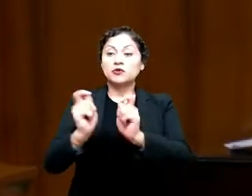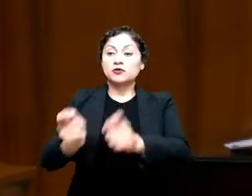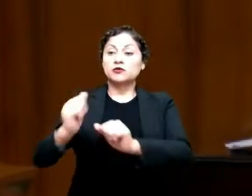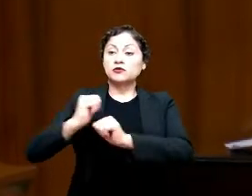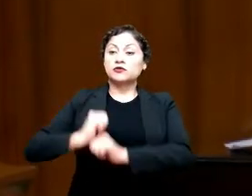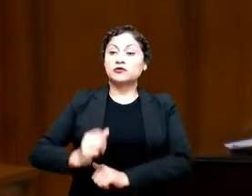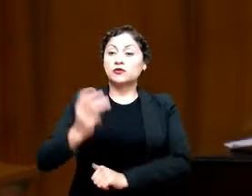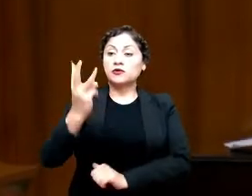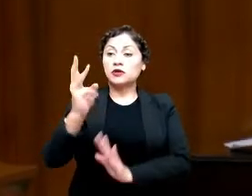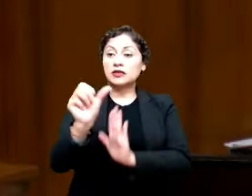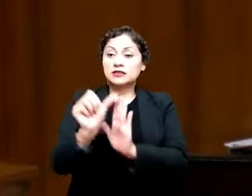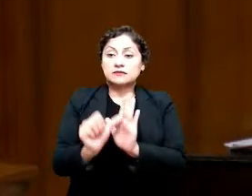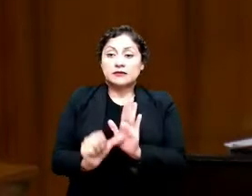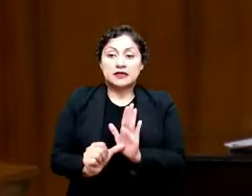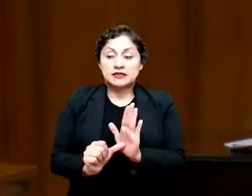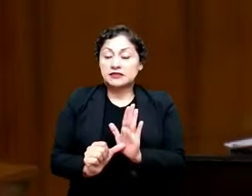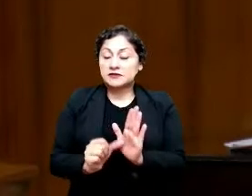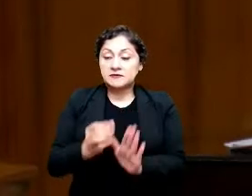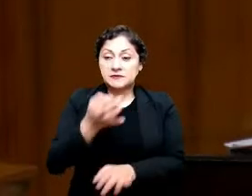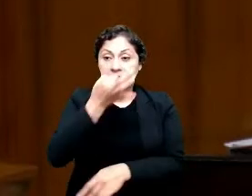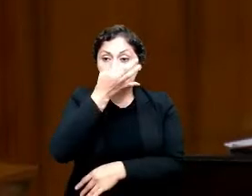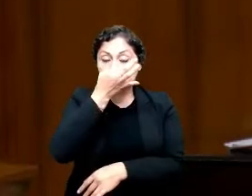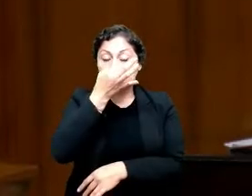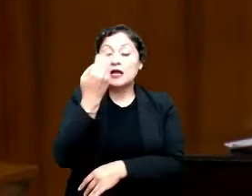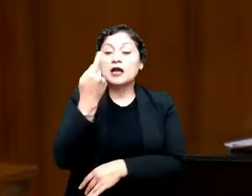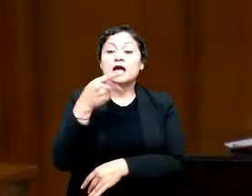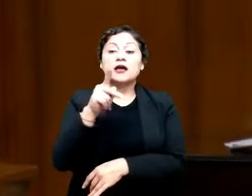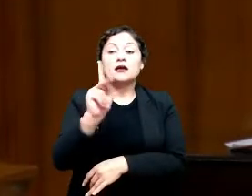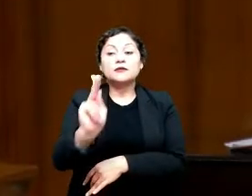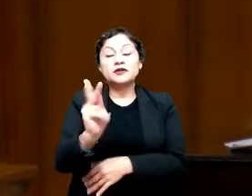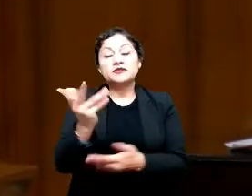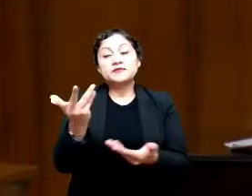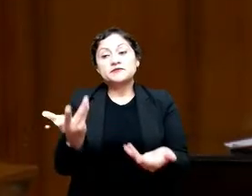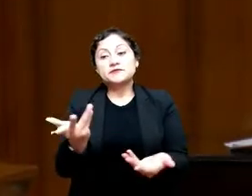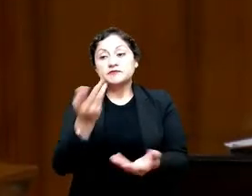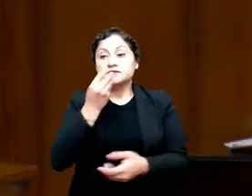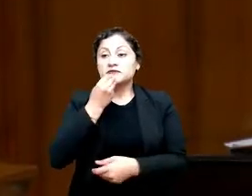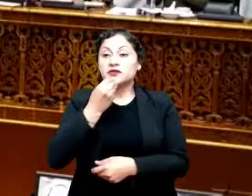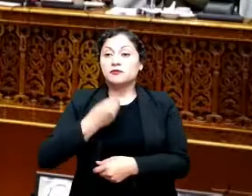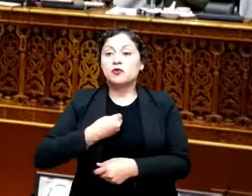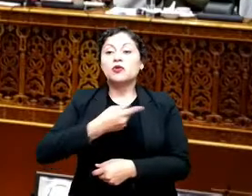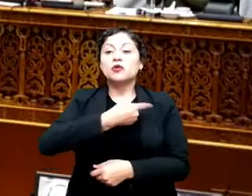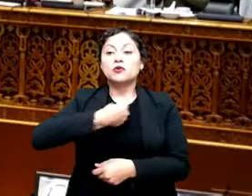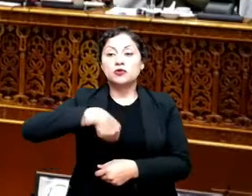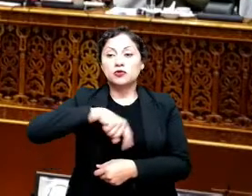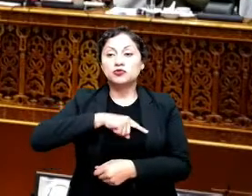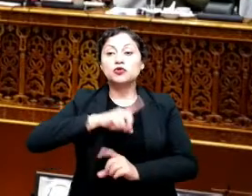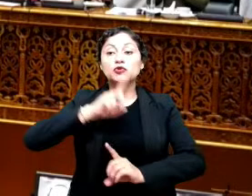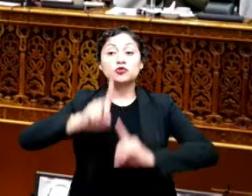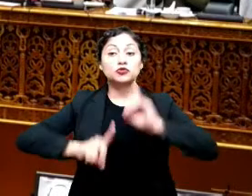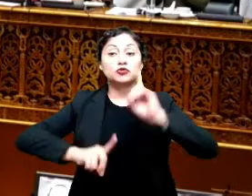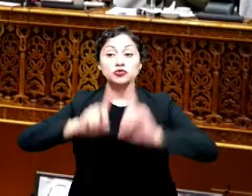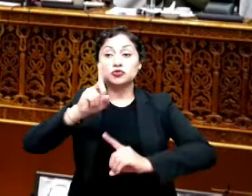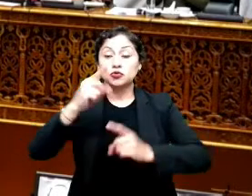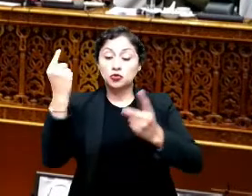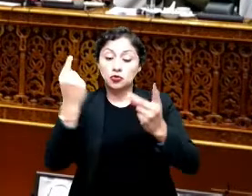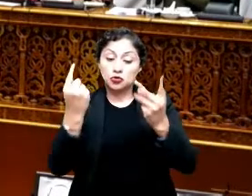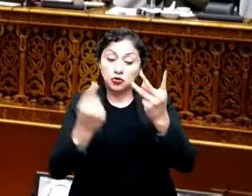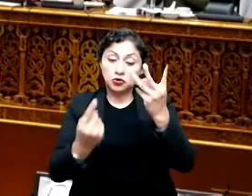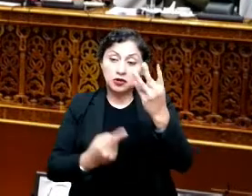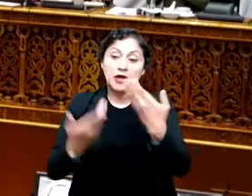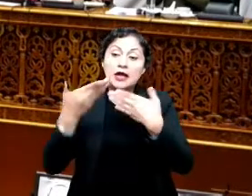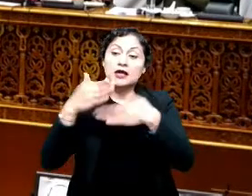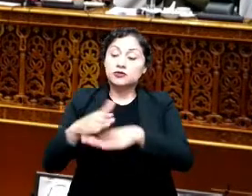nueva encomienda. Sin embargo, tenemos una serie de cuestionamientos con respecto a los avances en